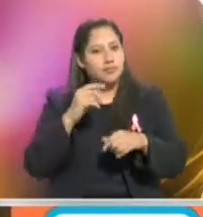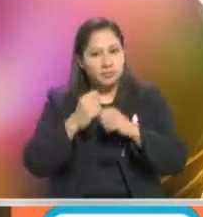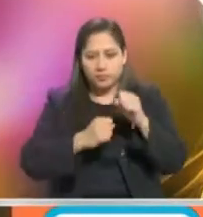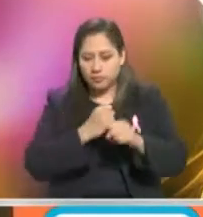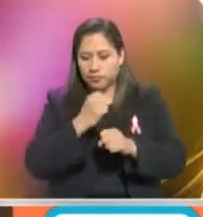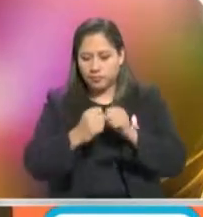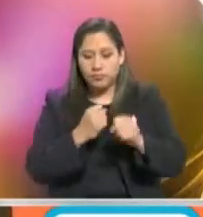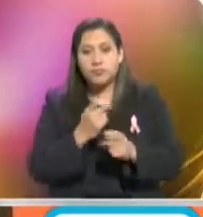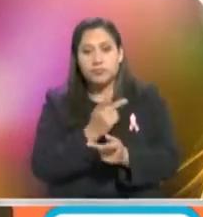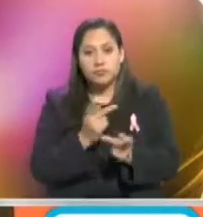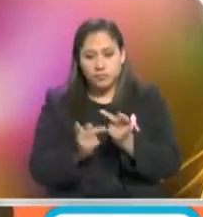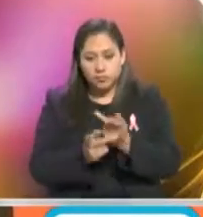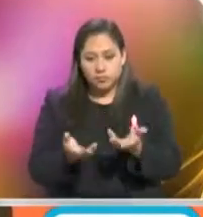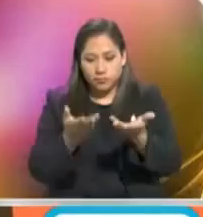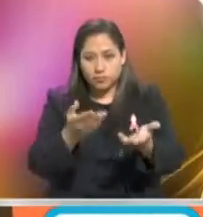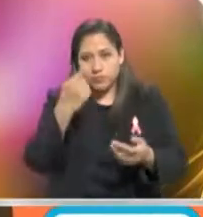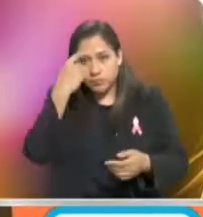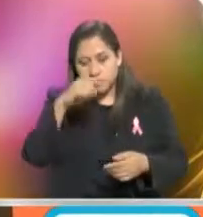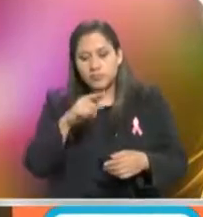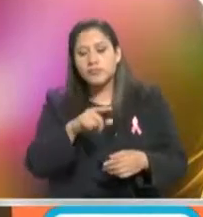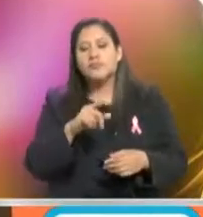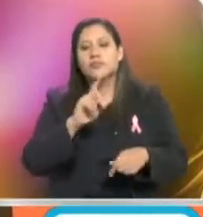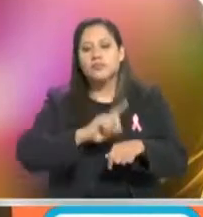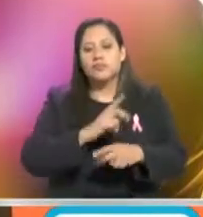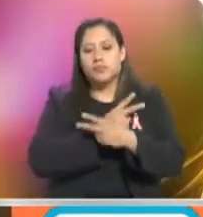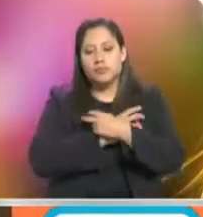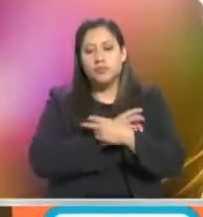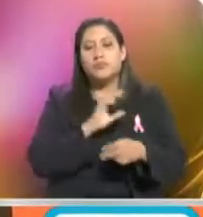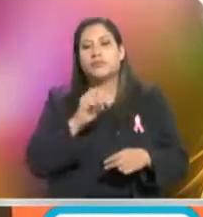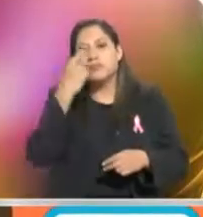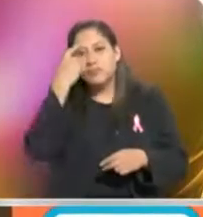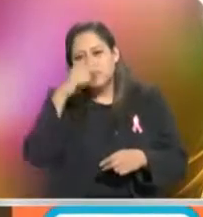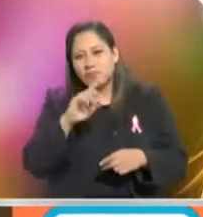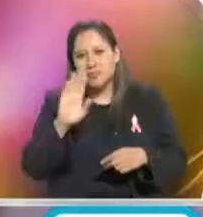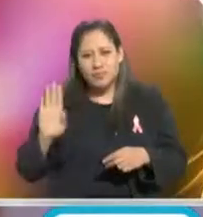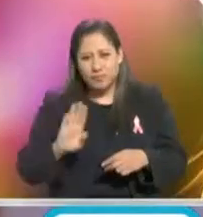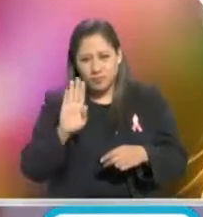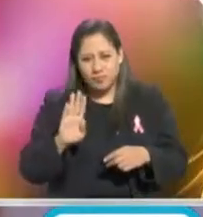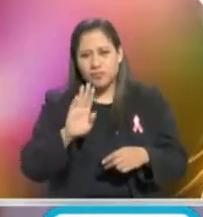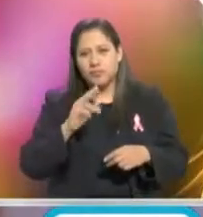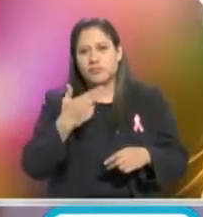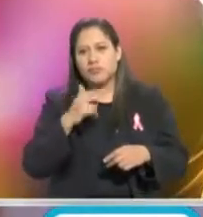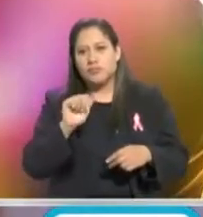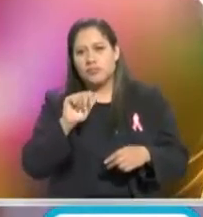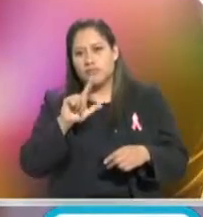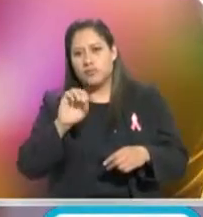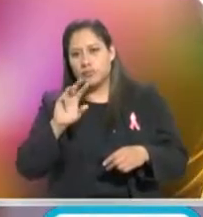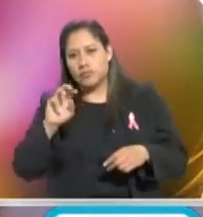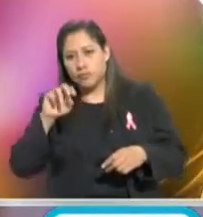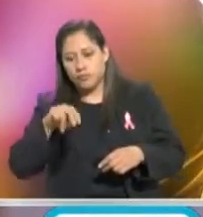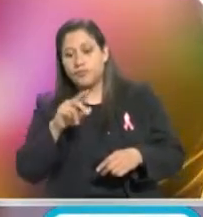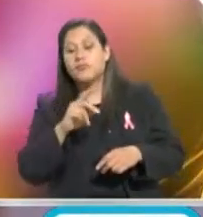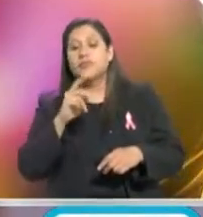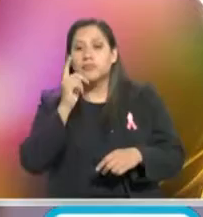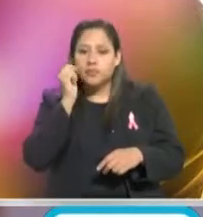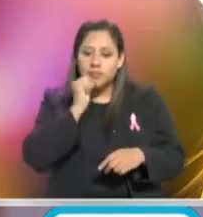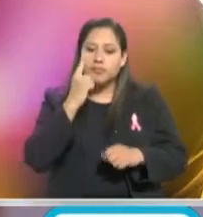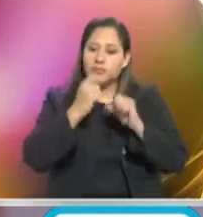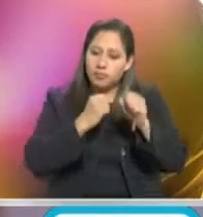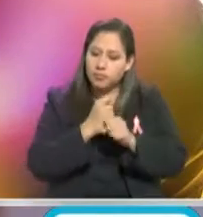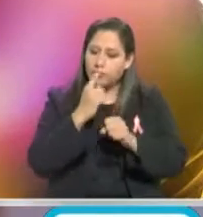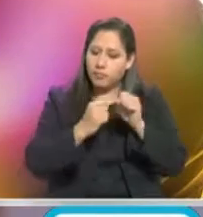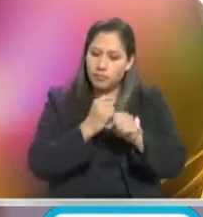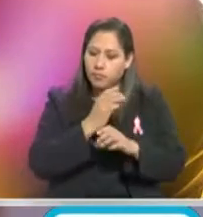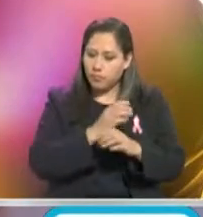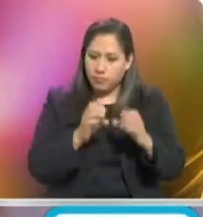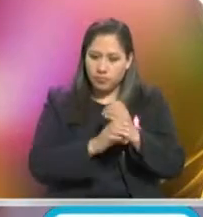para ofrecerles, tanto para muertos como para Halloween. Año con año nos vamos innovando, vamos poniendo cosas nuevas. Claro. Hay una zona